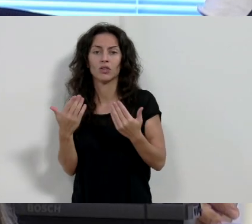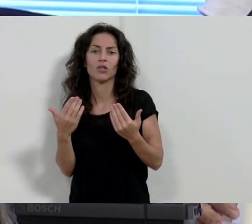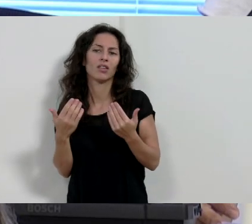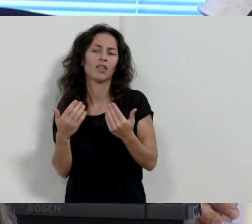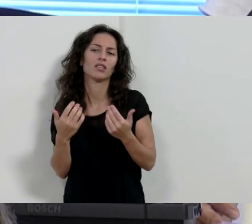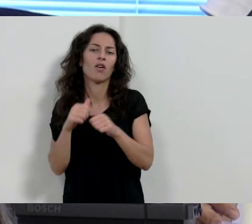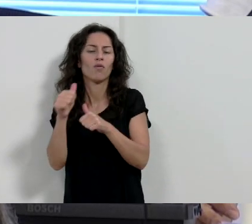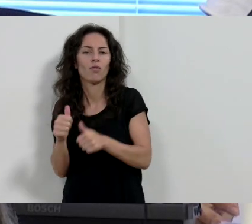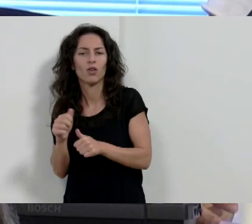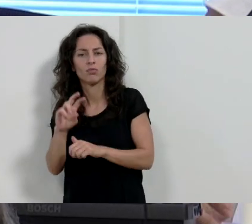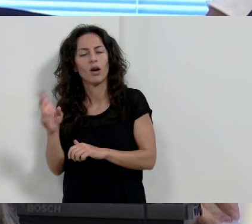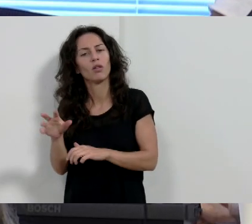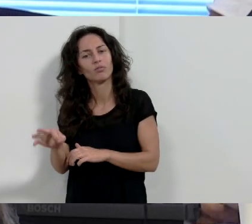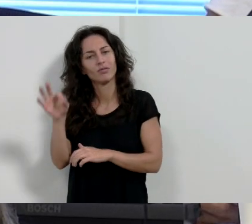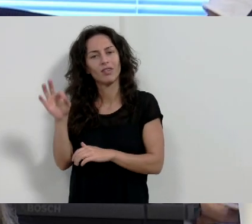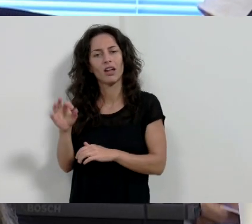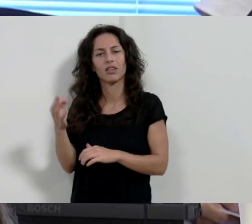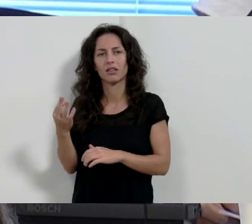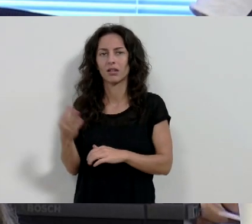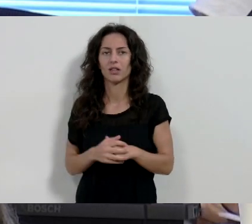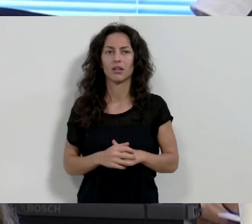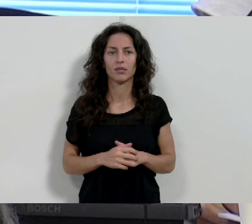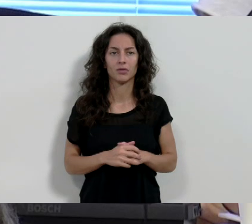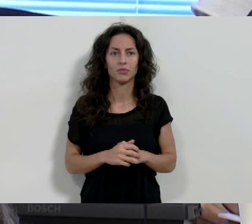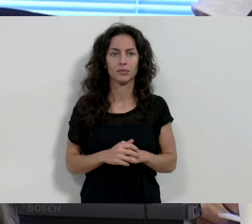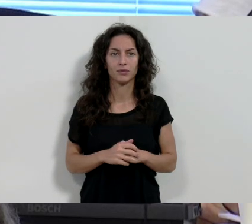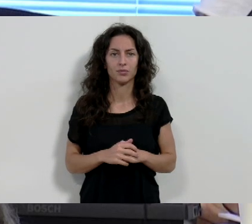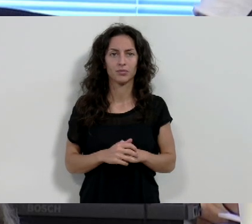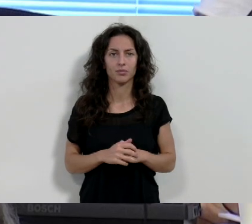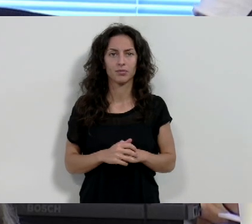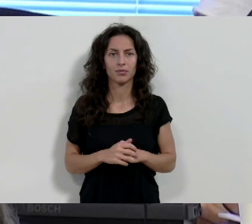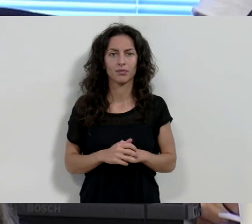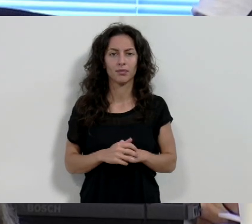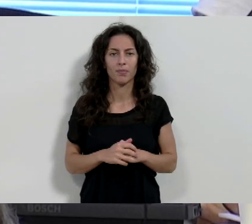muchos, varios, muchísimos, de ciudades donde es habitual baldear